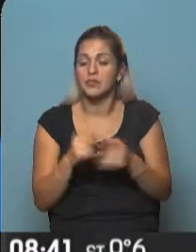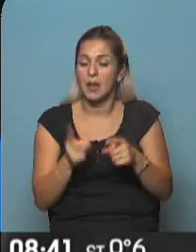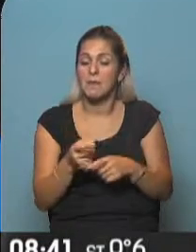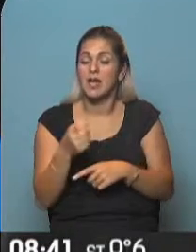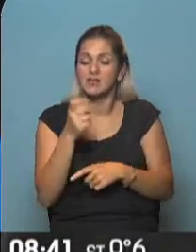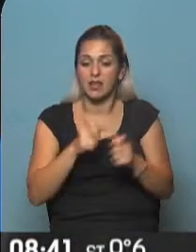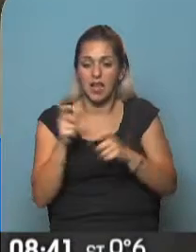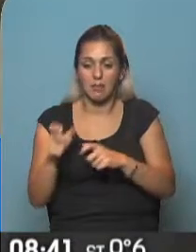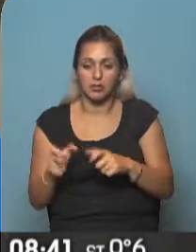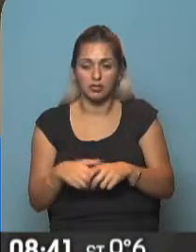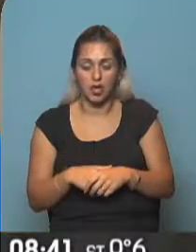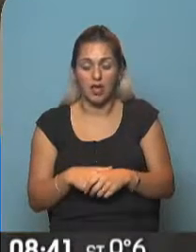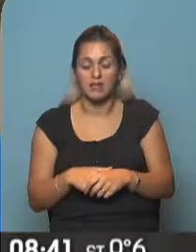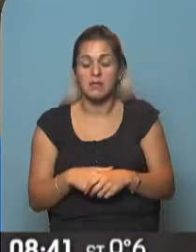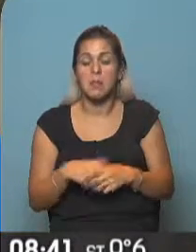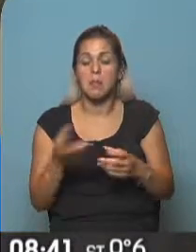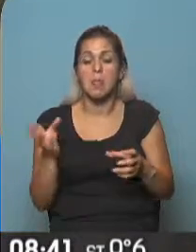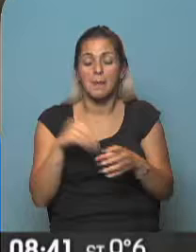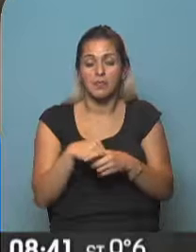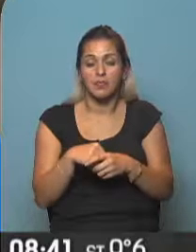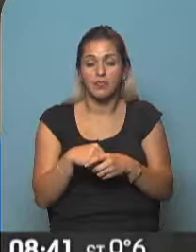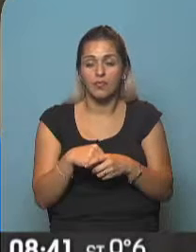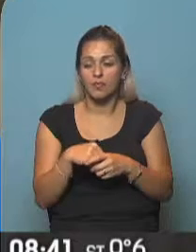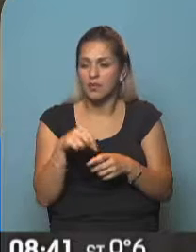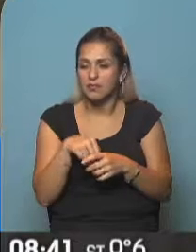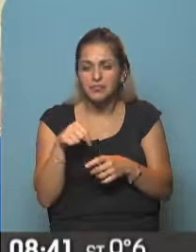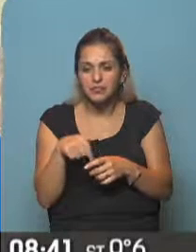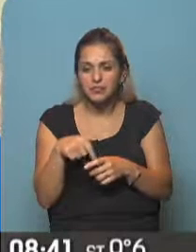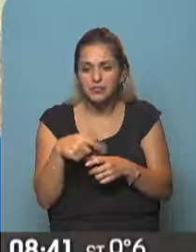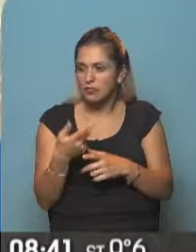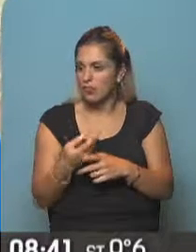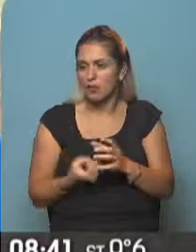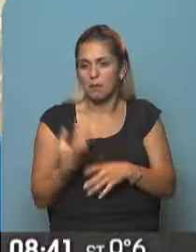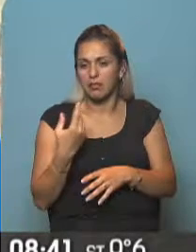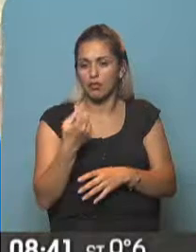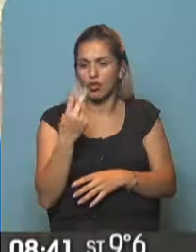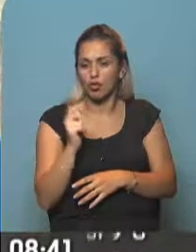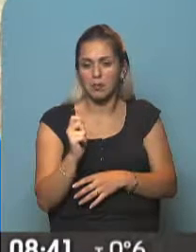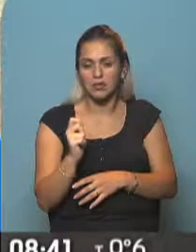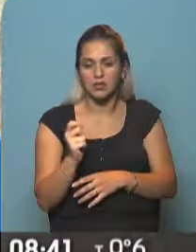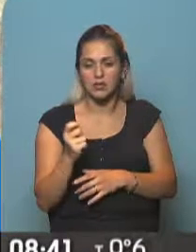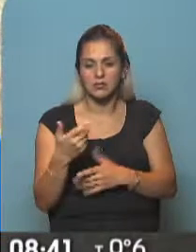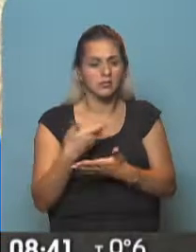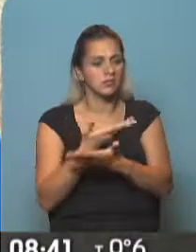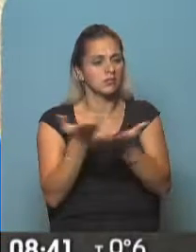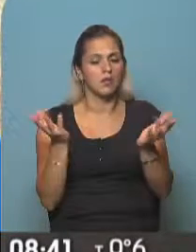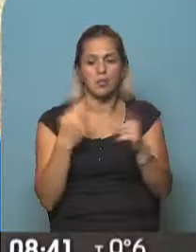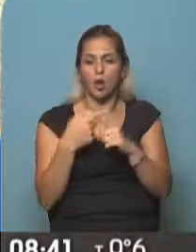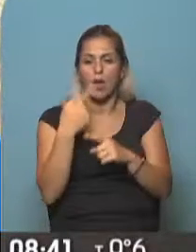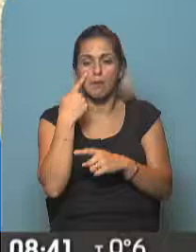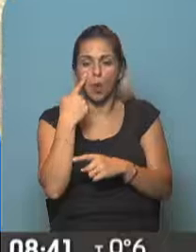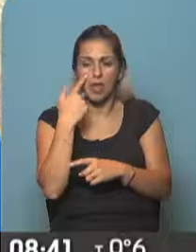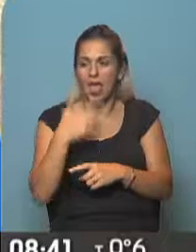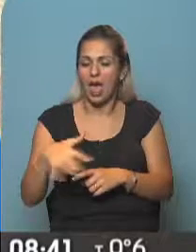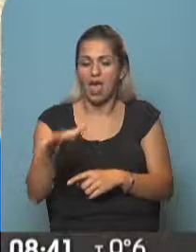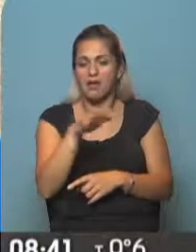civil, que dejan intervenir a una entidad creada hace 2 meses que representa a las grandes inmobiliarias